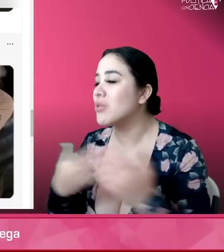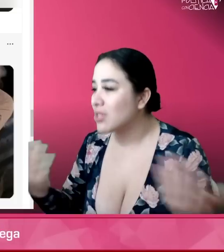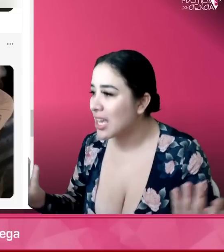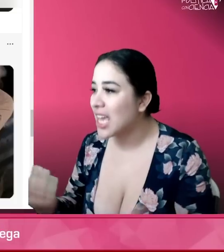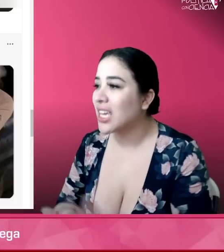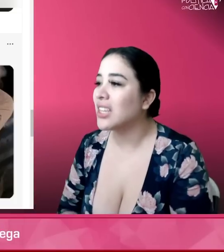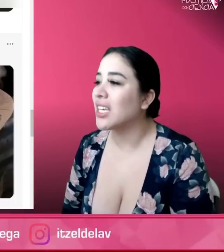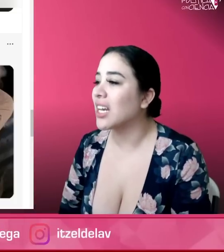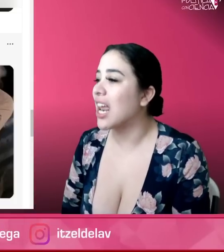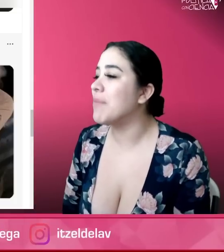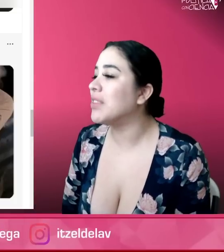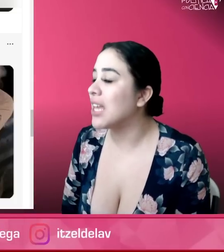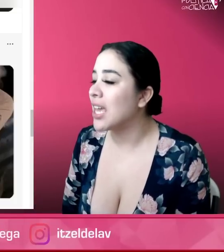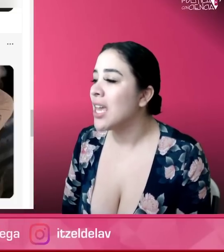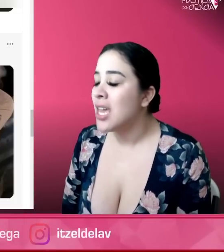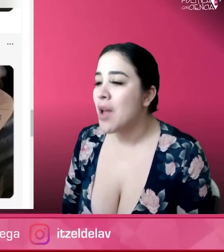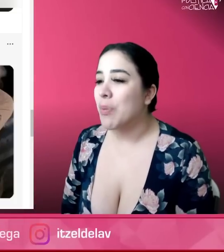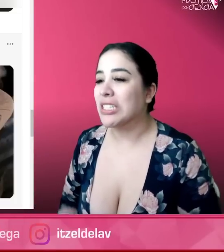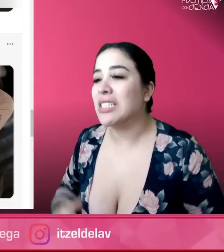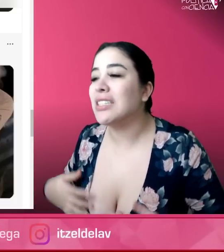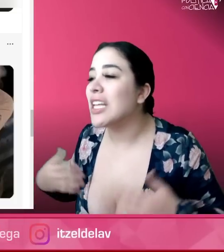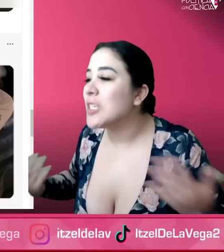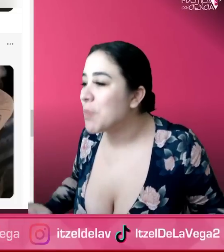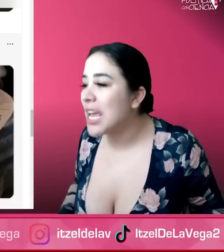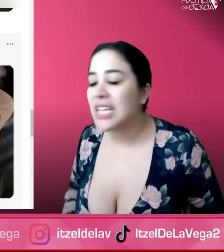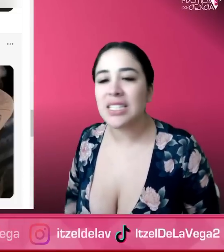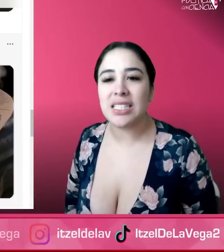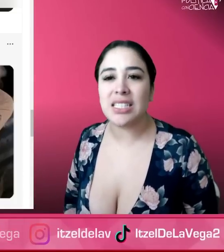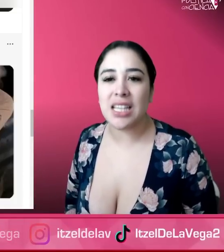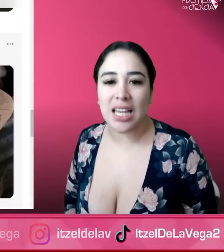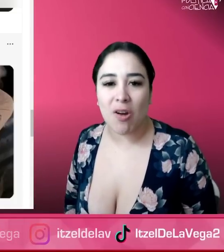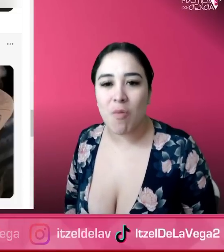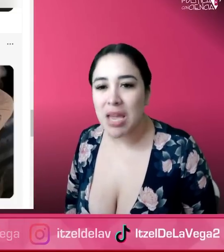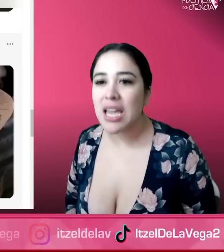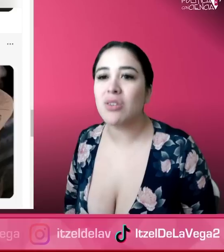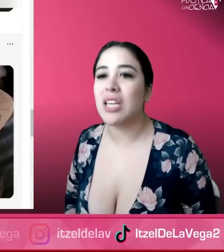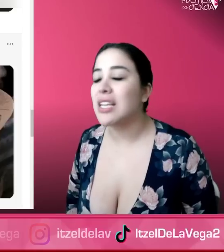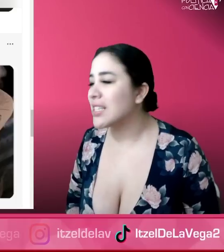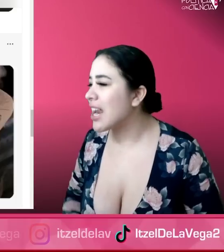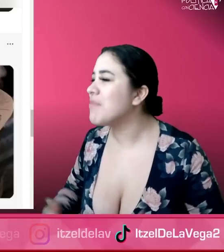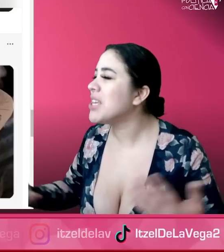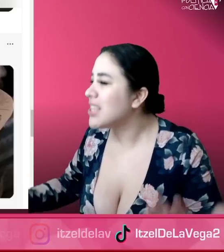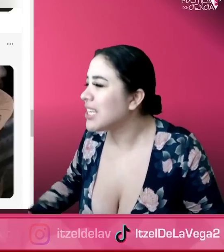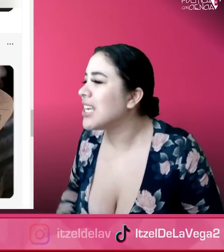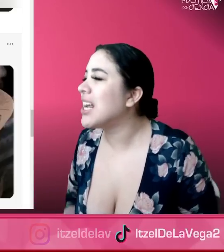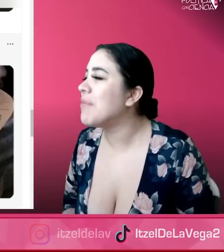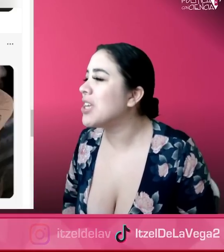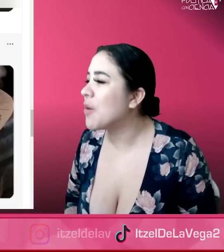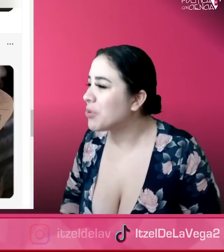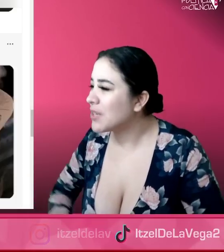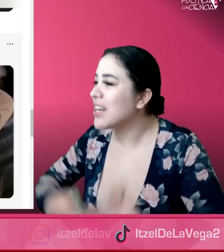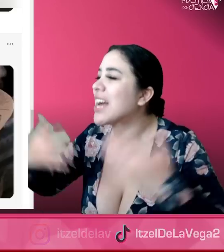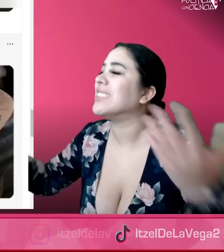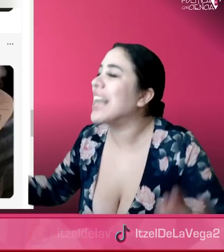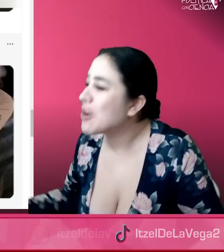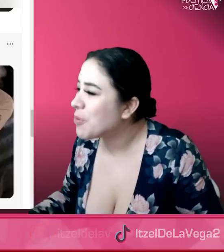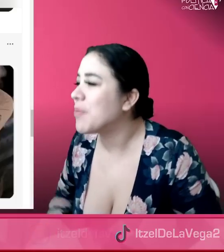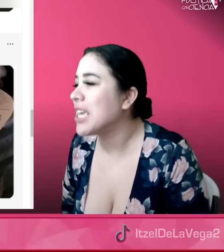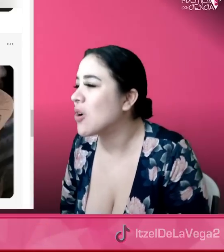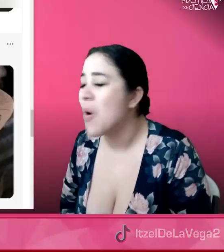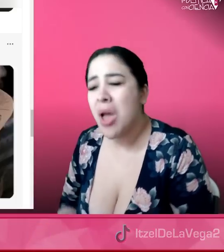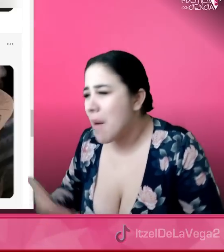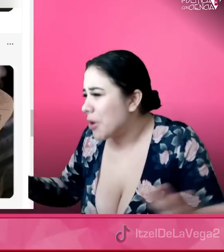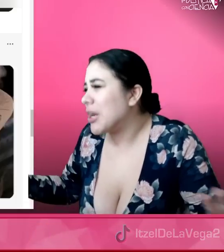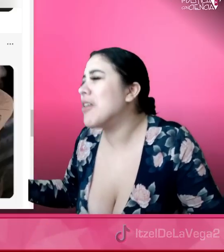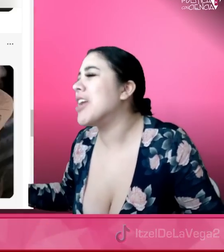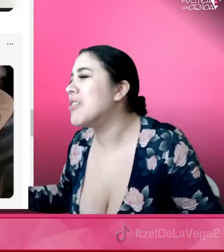algo bueno no sé hay gente que realmente pues necesita despensas necesita que comer o sea si realmente quieren a México pues deberían hacer algo